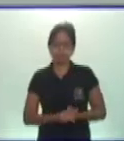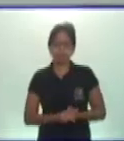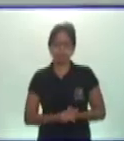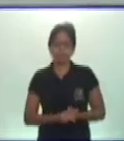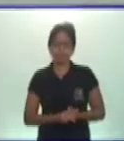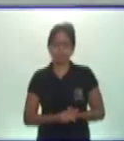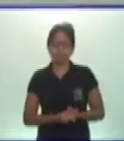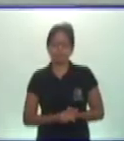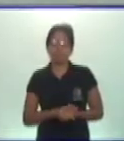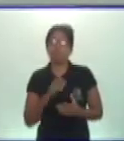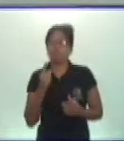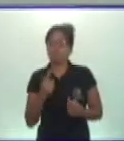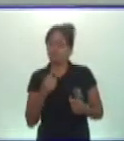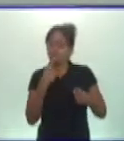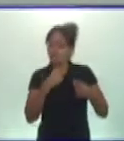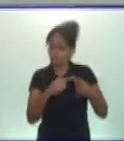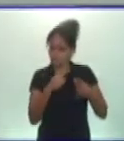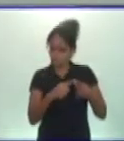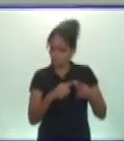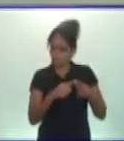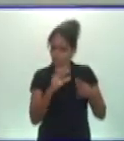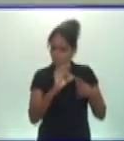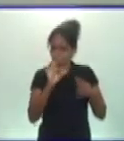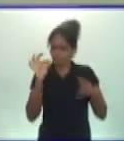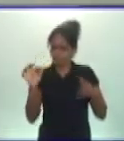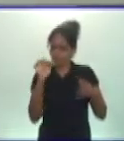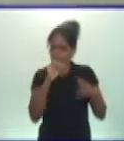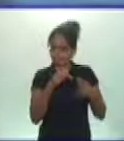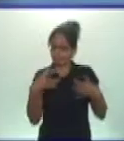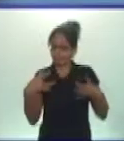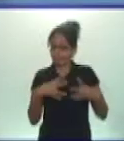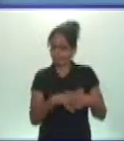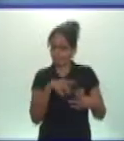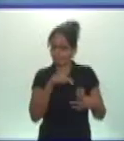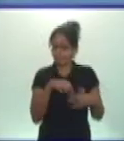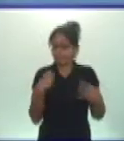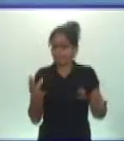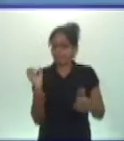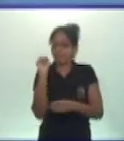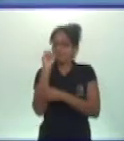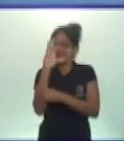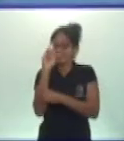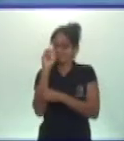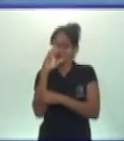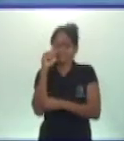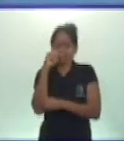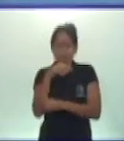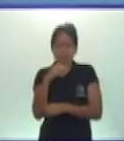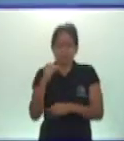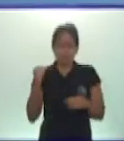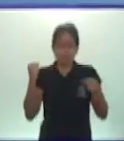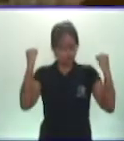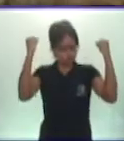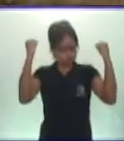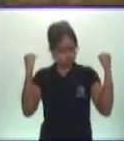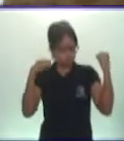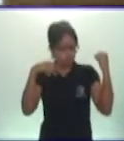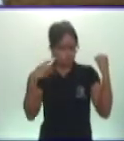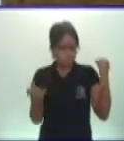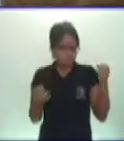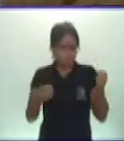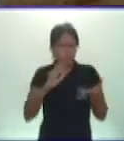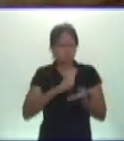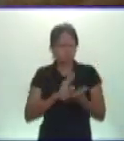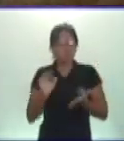Uno de los elementos distintivos asociados a la bahía es el faro, situado en la fortaleza del Morro, cuya construcción data